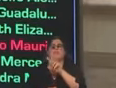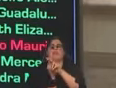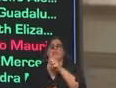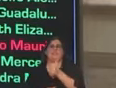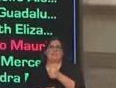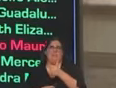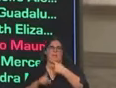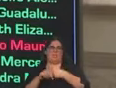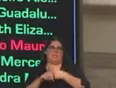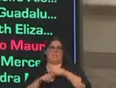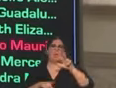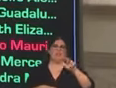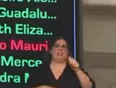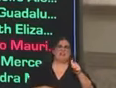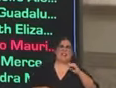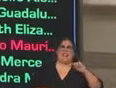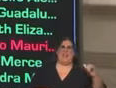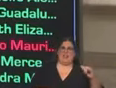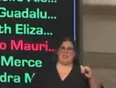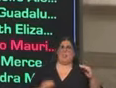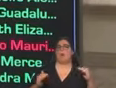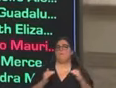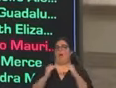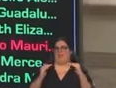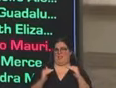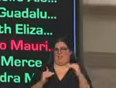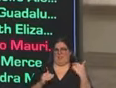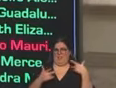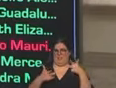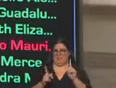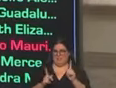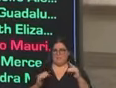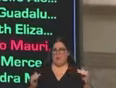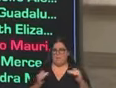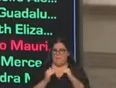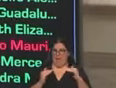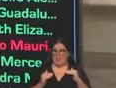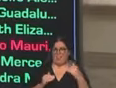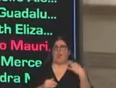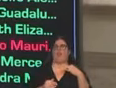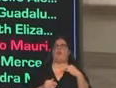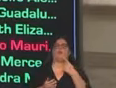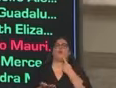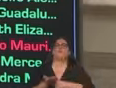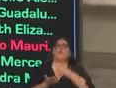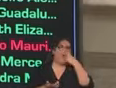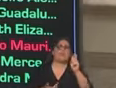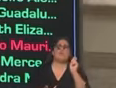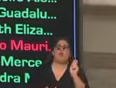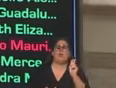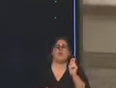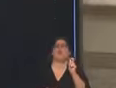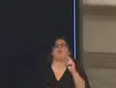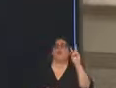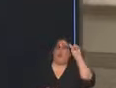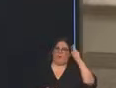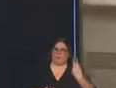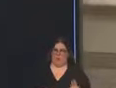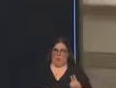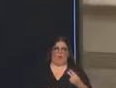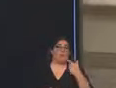afirmativos y 36 votos negativos empate como decíamos recién empate va tener que desempatar Victoria villarruel tras la